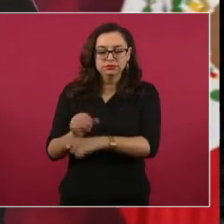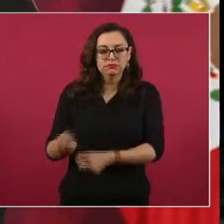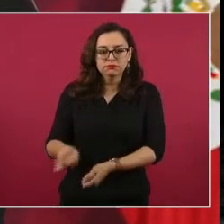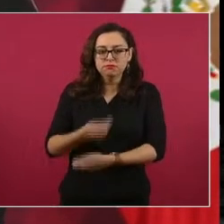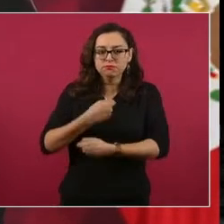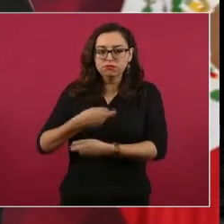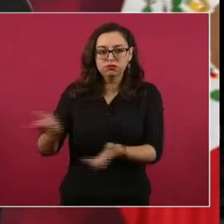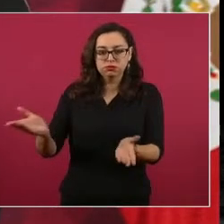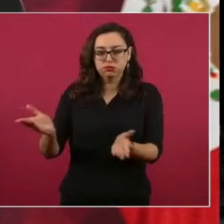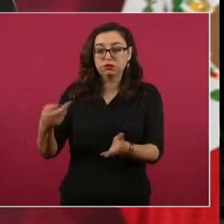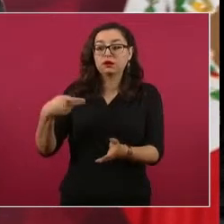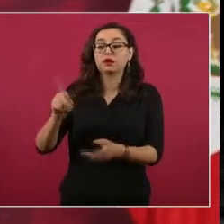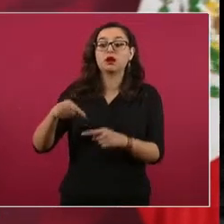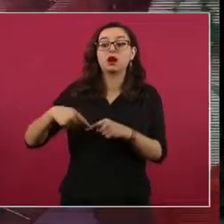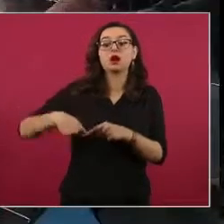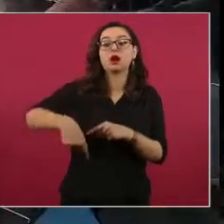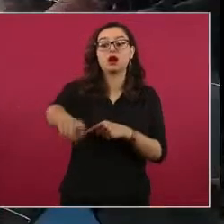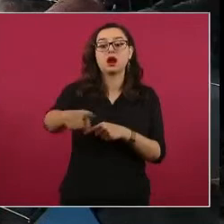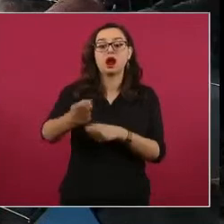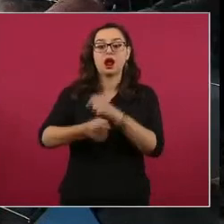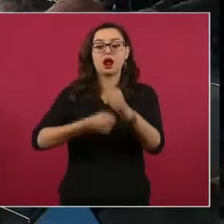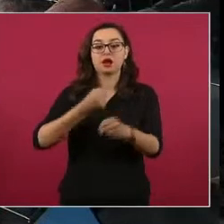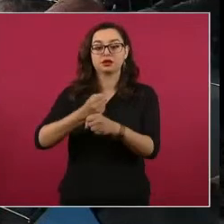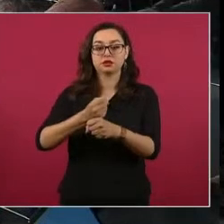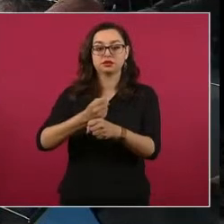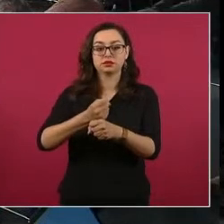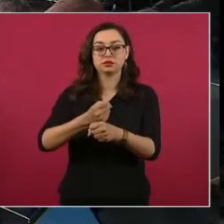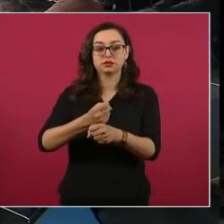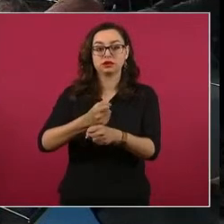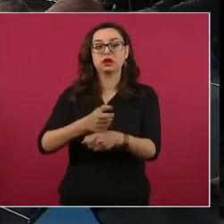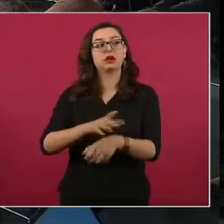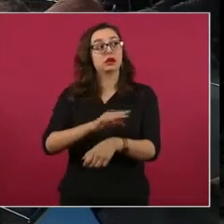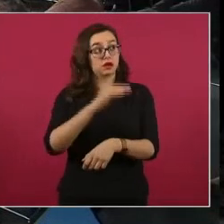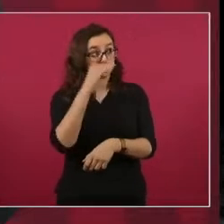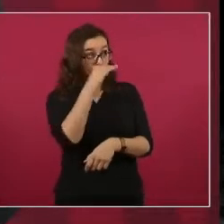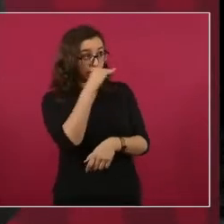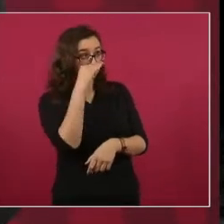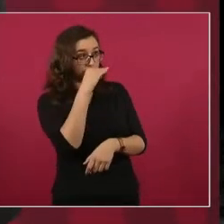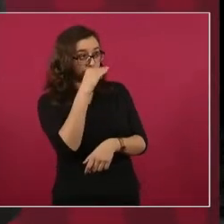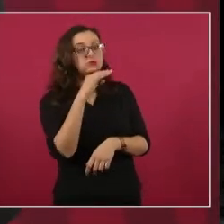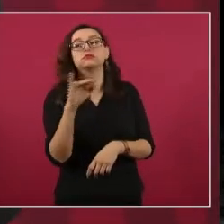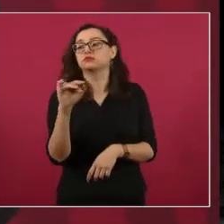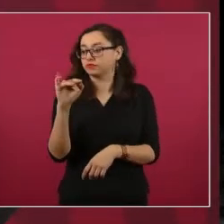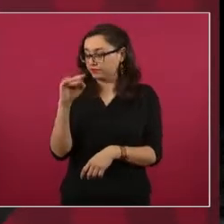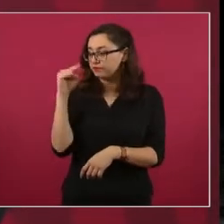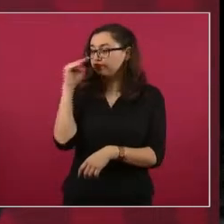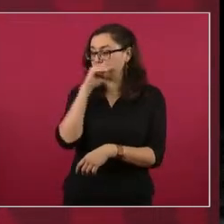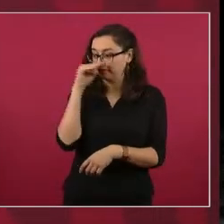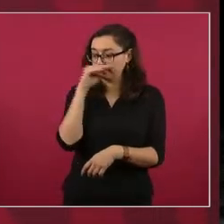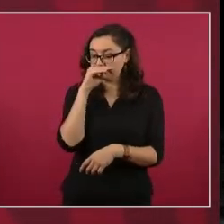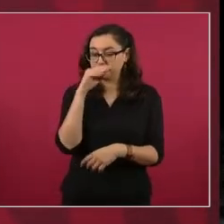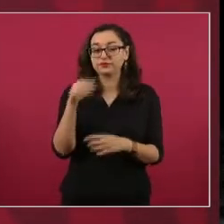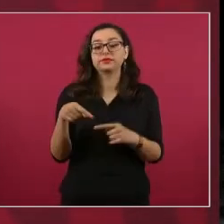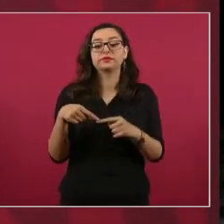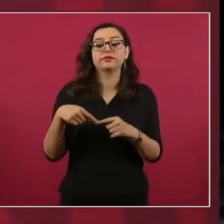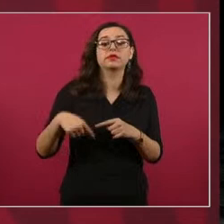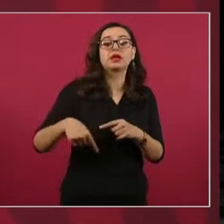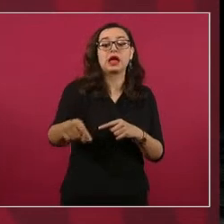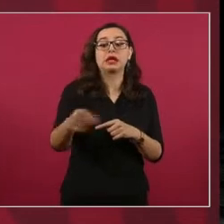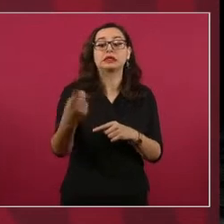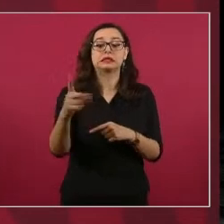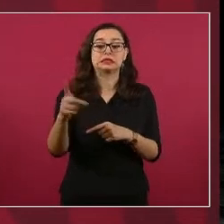a finales de este año vamos sí gratuitos vamos a llegar